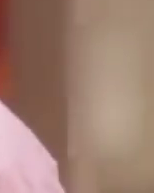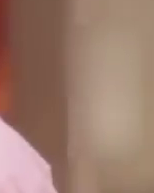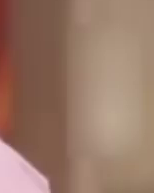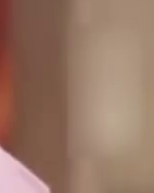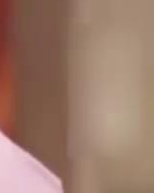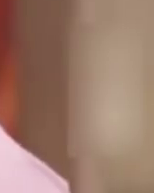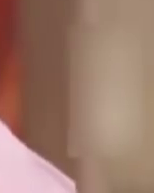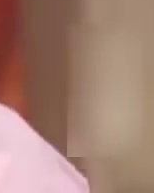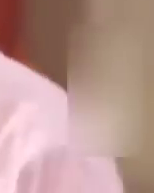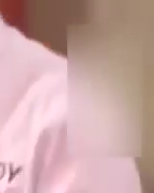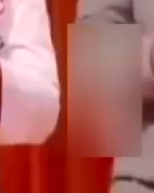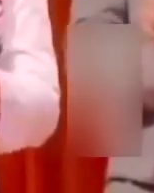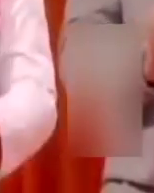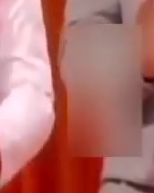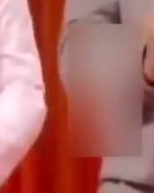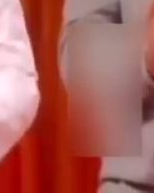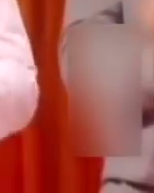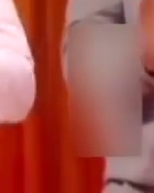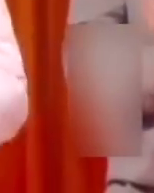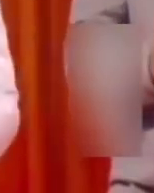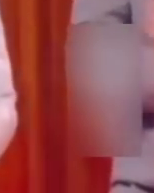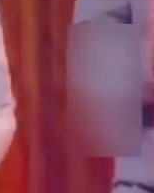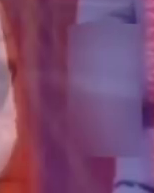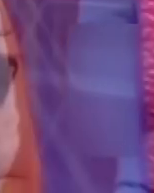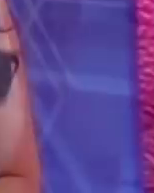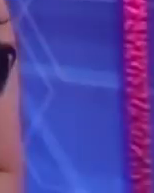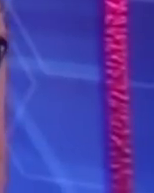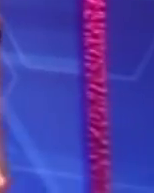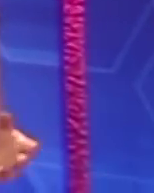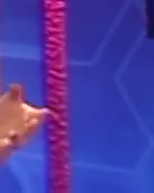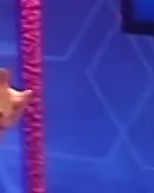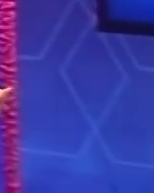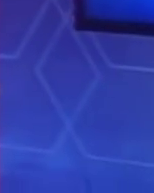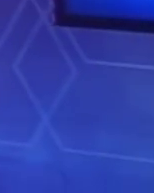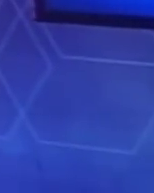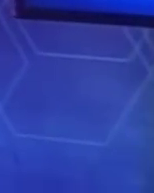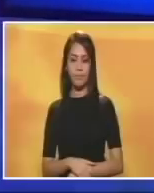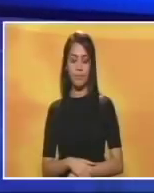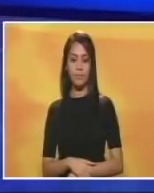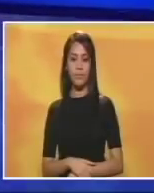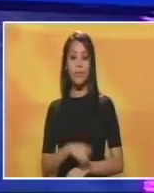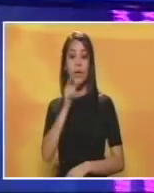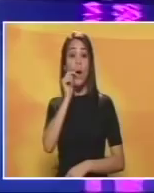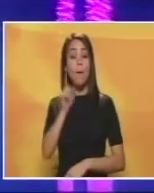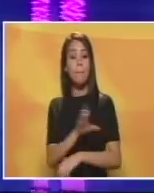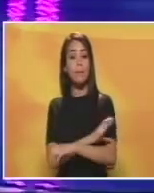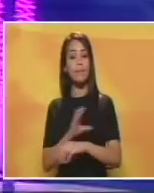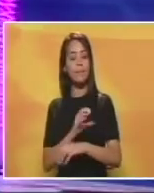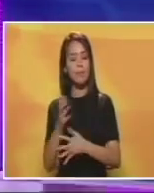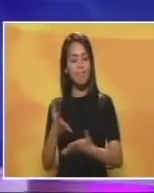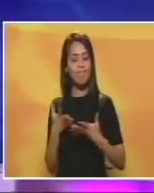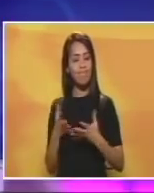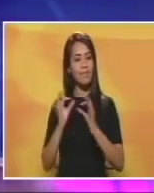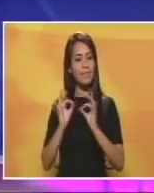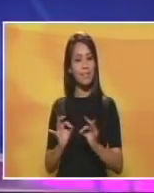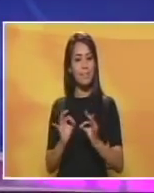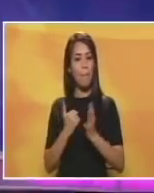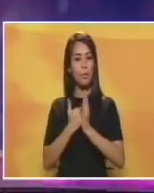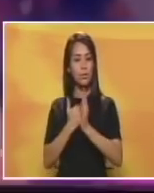Toda esa gente que tiene un sueño escondido. Y Chayanne recibió un reconocimiento especial de la Cruz Roja por su labor